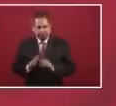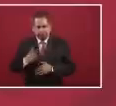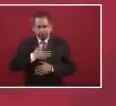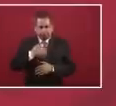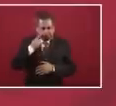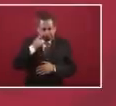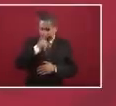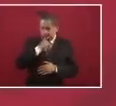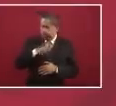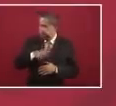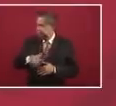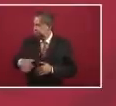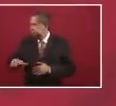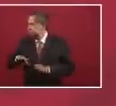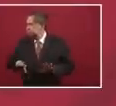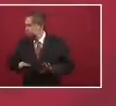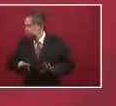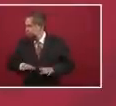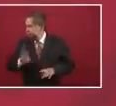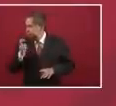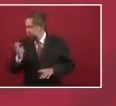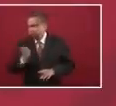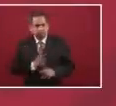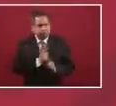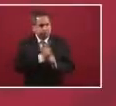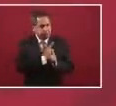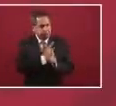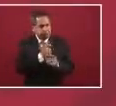y proliferó